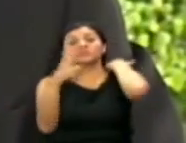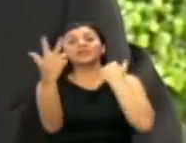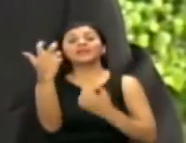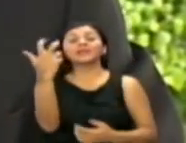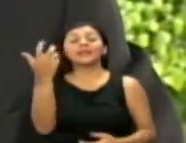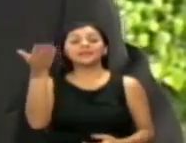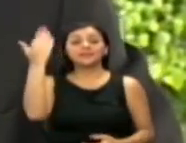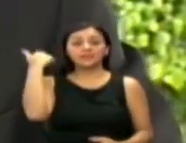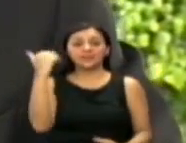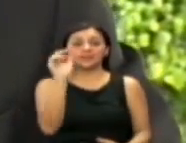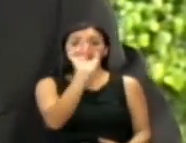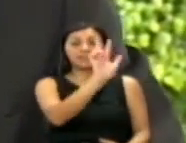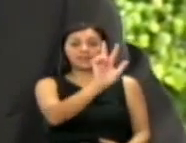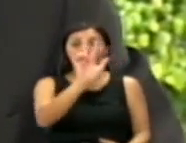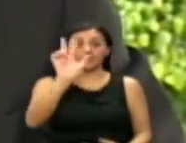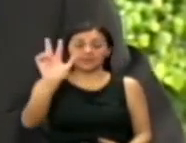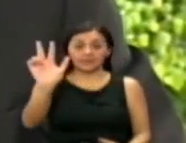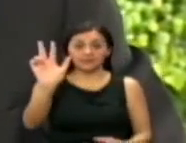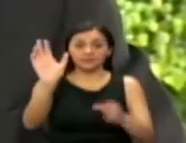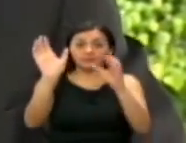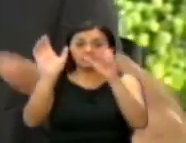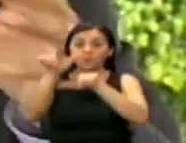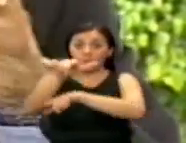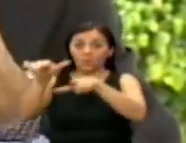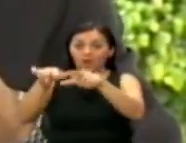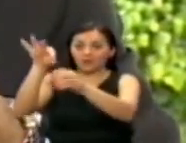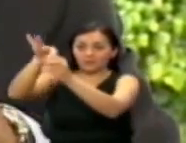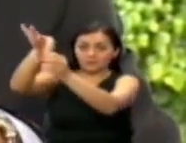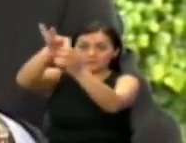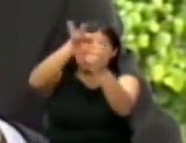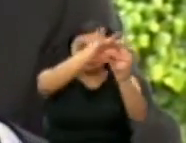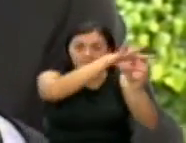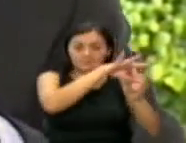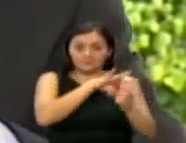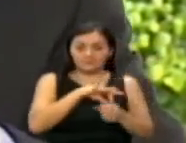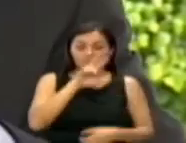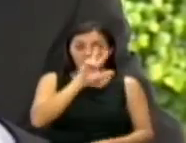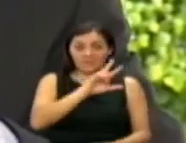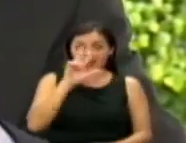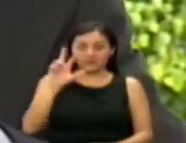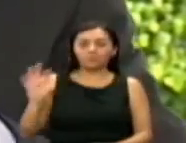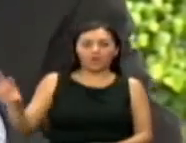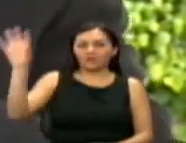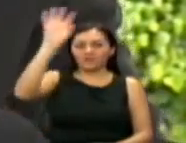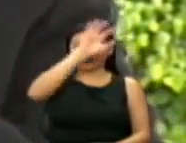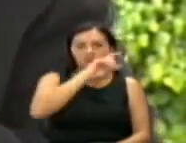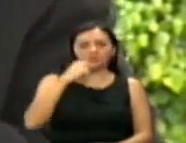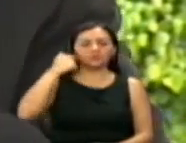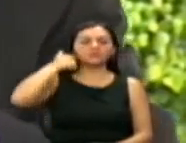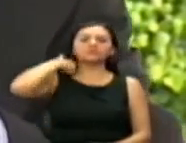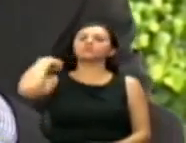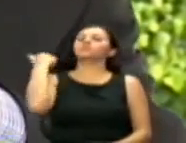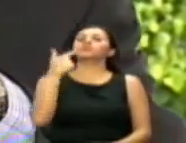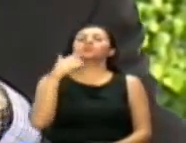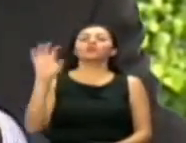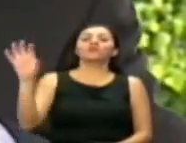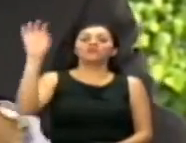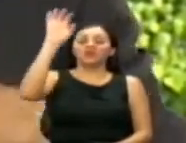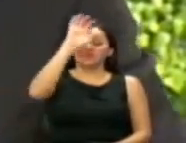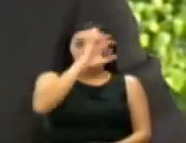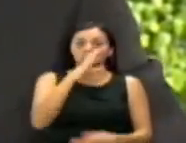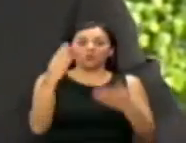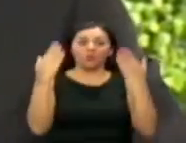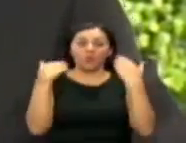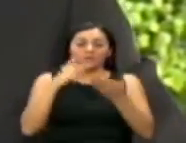de 33 jurisdicciones electorales, porque las jurisdicciones electorales ahora no solo son las provincias. Provincias grandes como Guayas, Pichincha, tienen